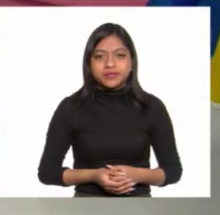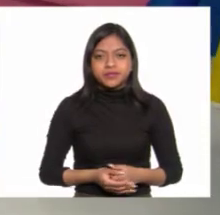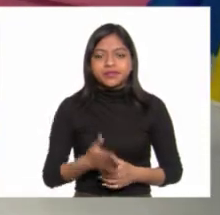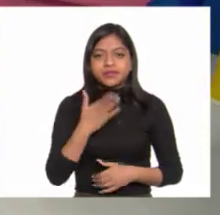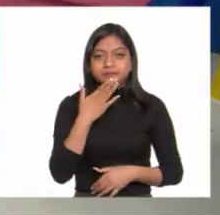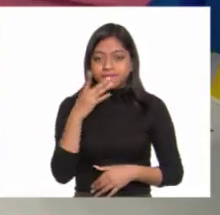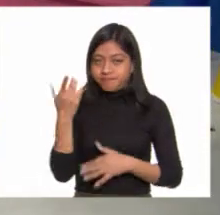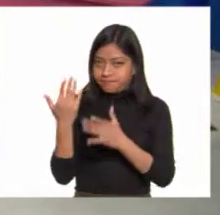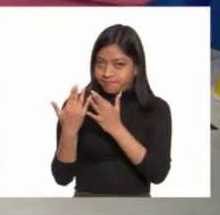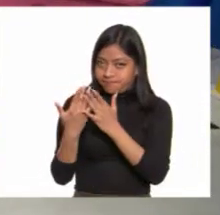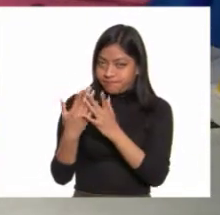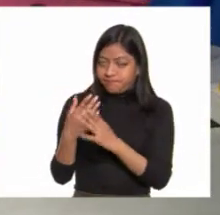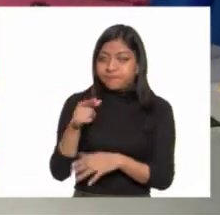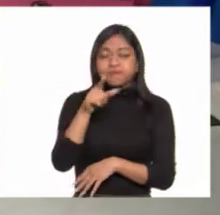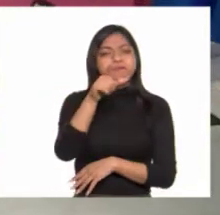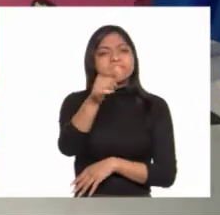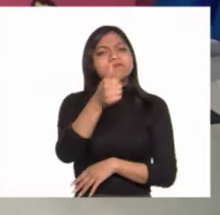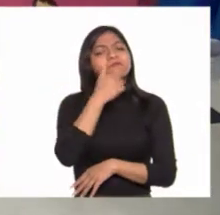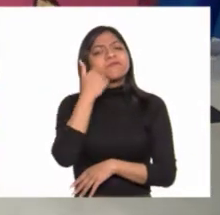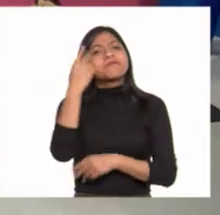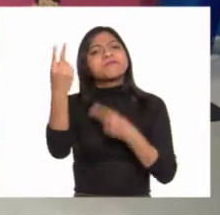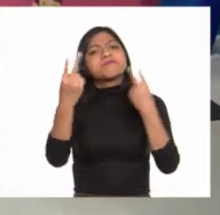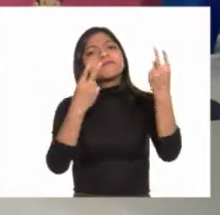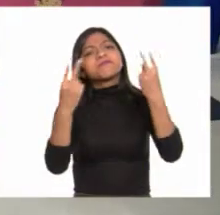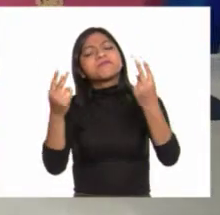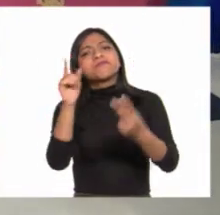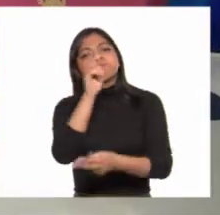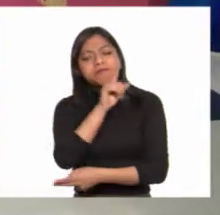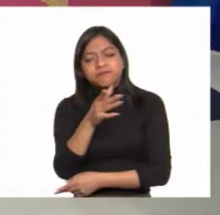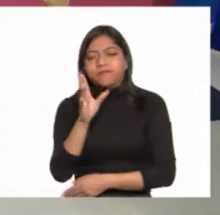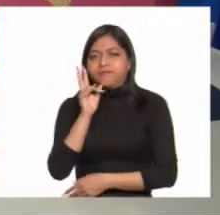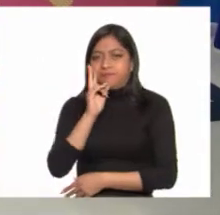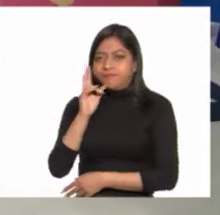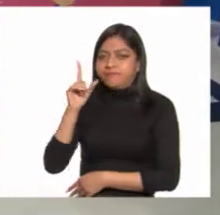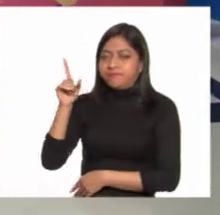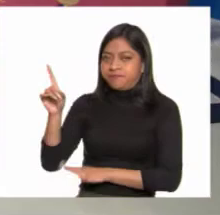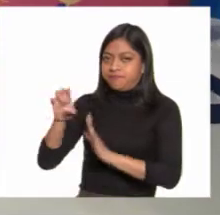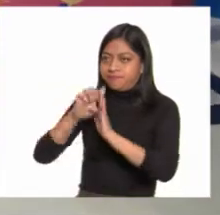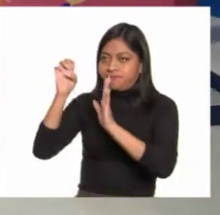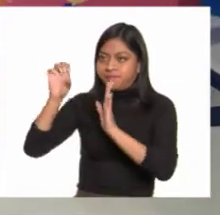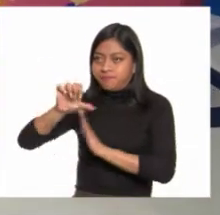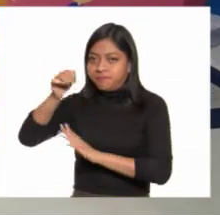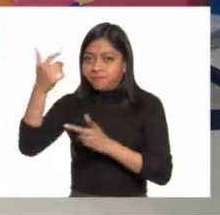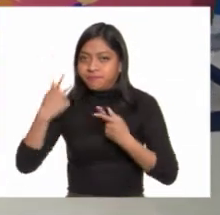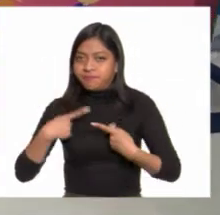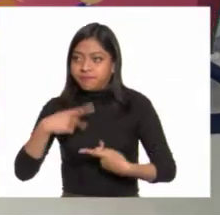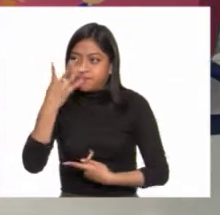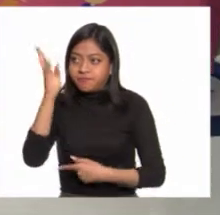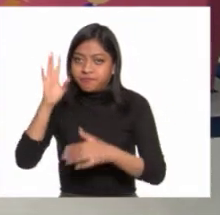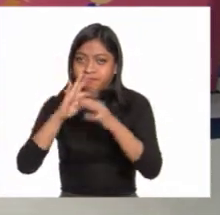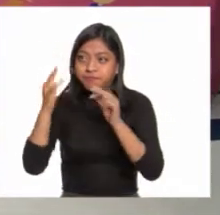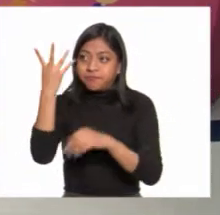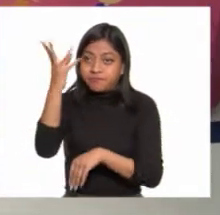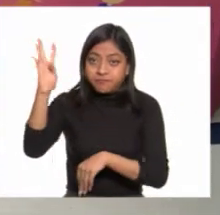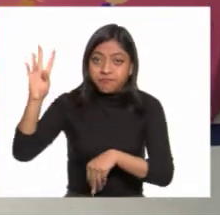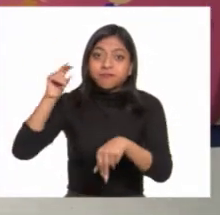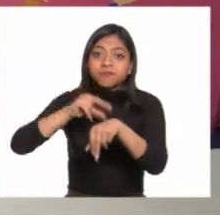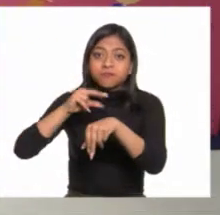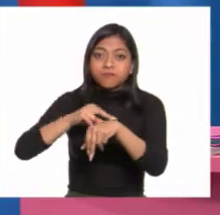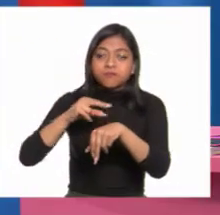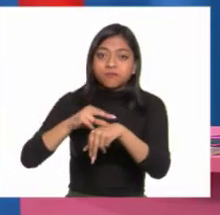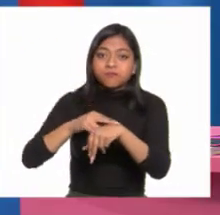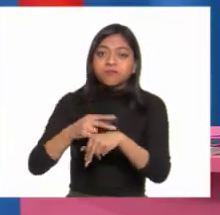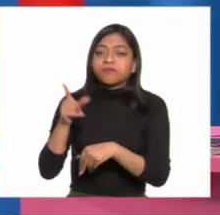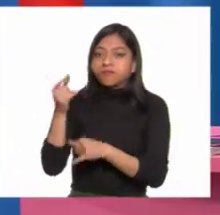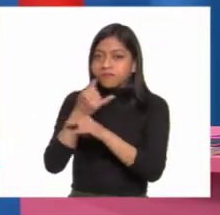hace Estudiantes en Casa, ¿me pueden decir por qué Jenny decidió que necesita más información? Debe haber alguna razón, piénsenle.